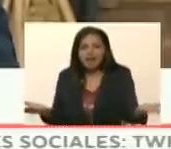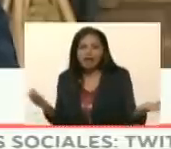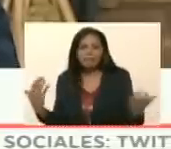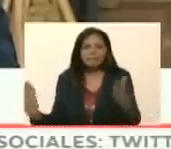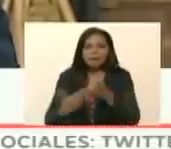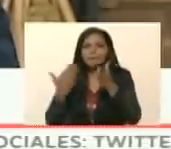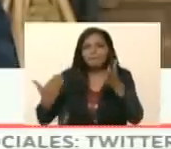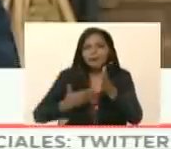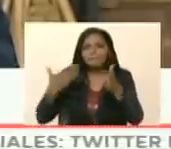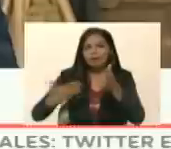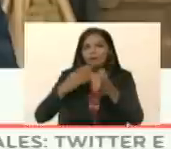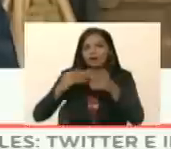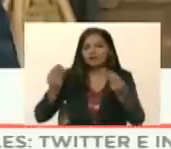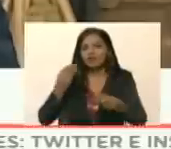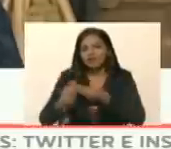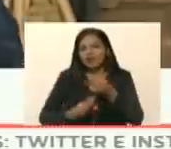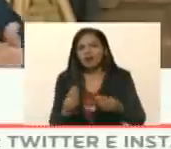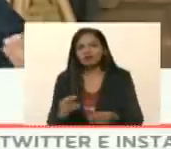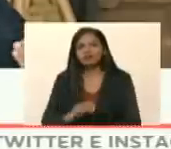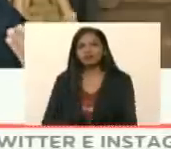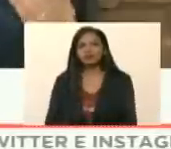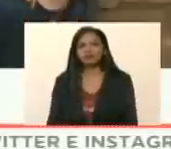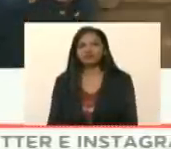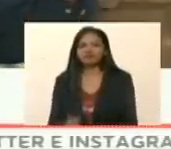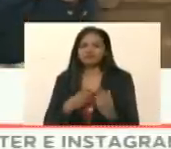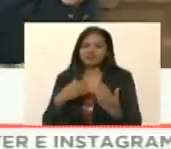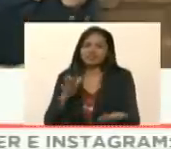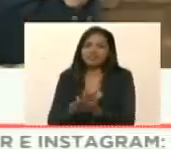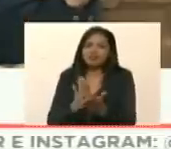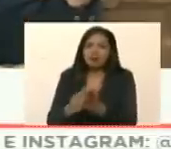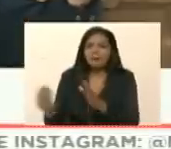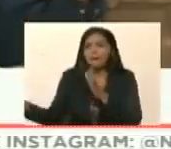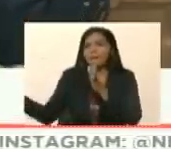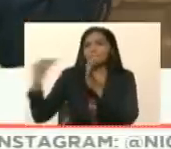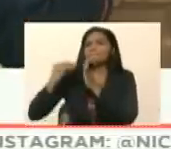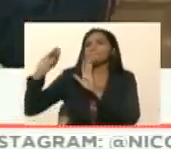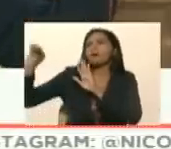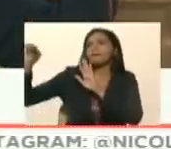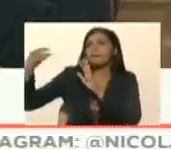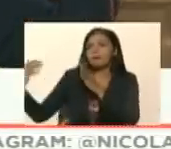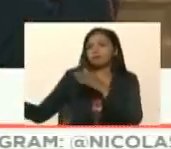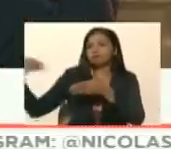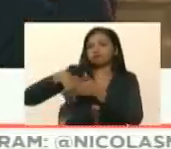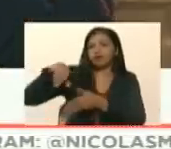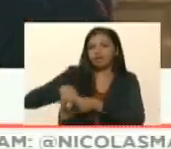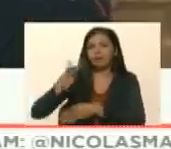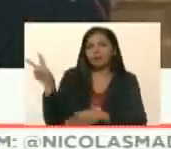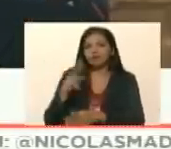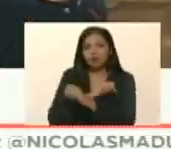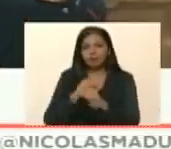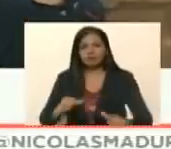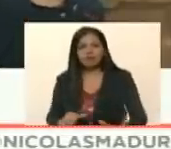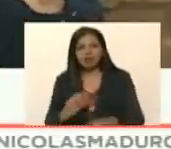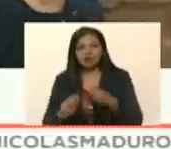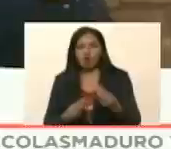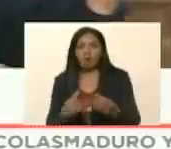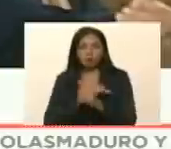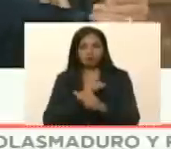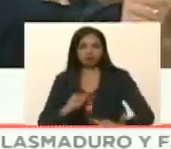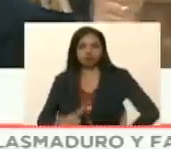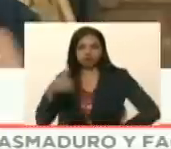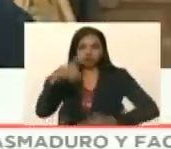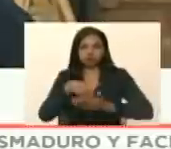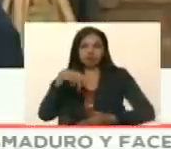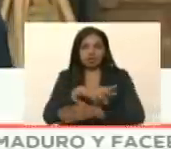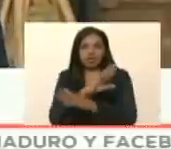de conspiraciones, de complot. Basta ya de llamar a intervención militar del ejército gringo